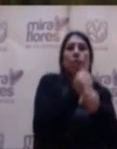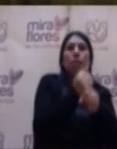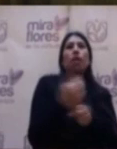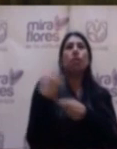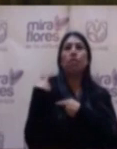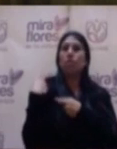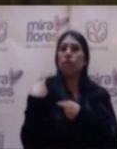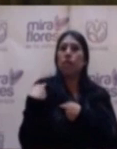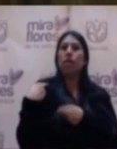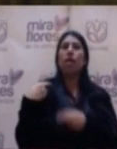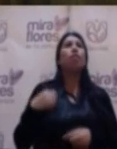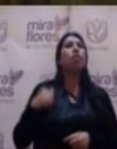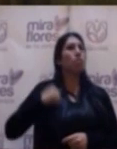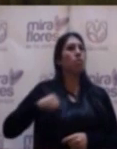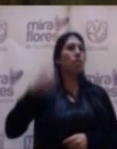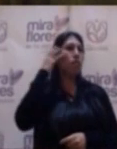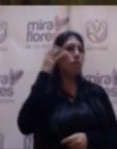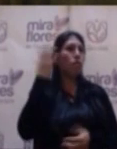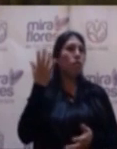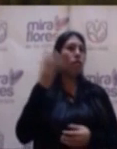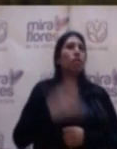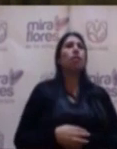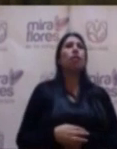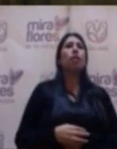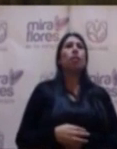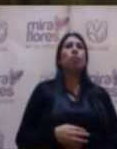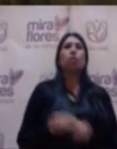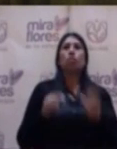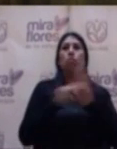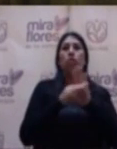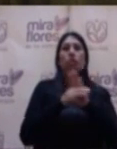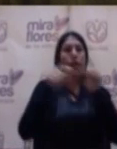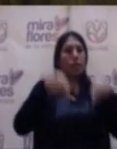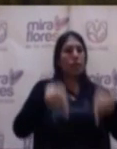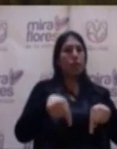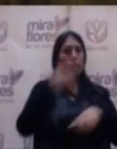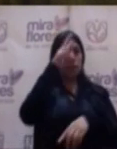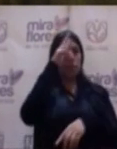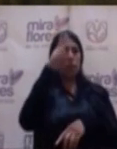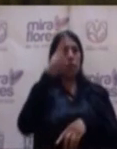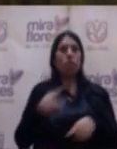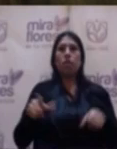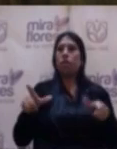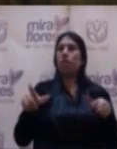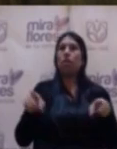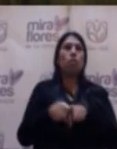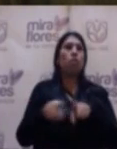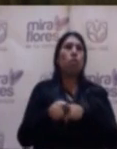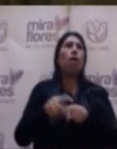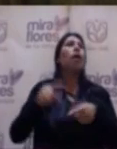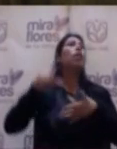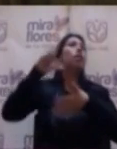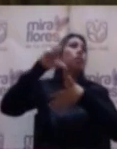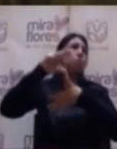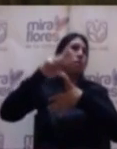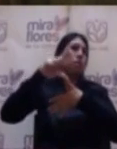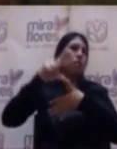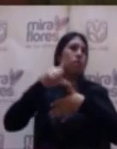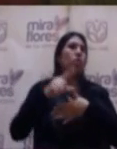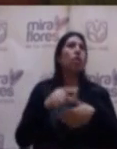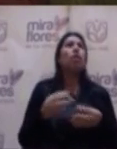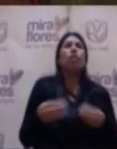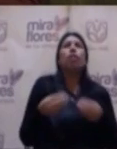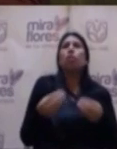es realmente un modelo en el país y en América Latina, de lo que deben ser los